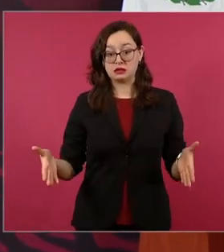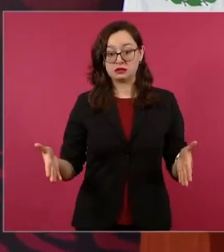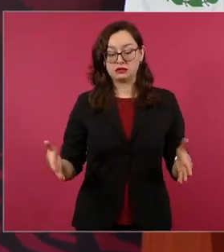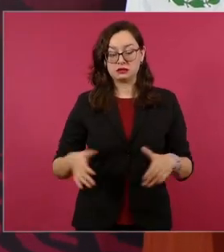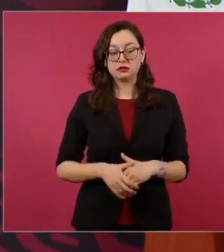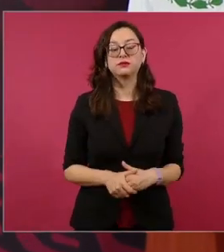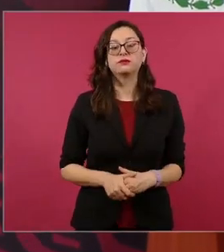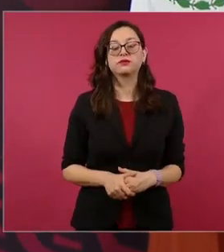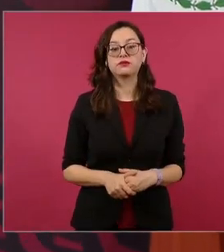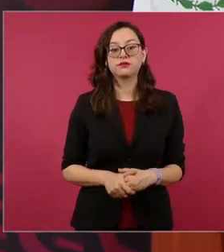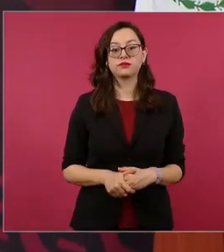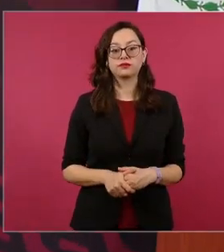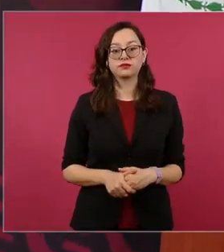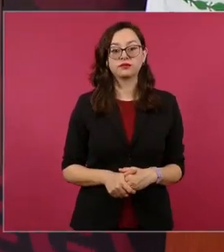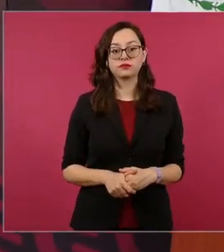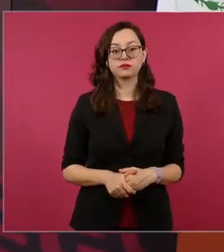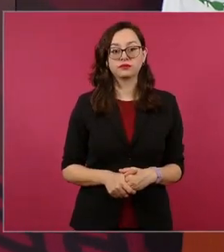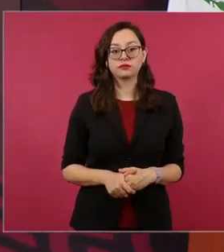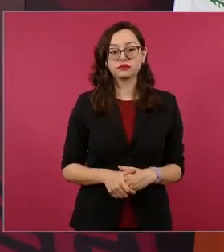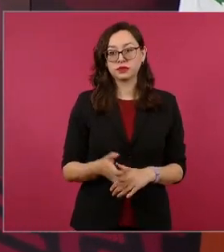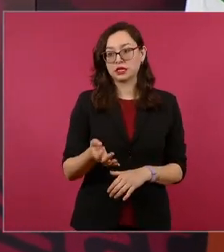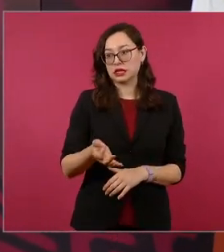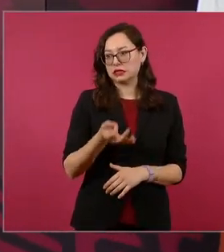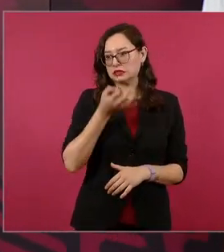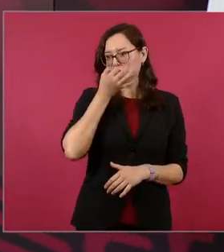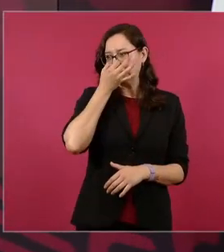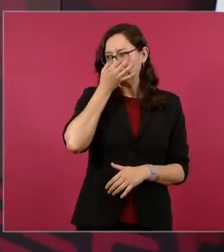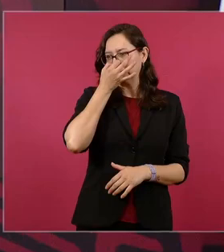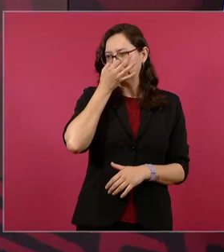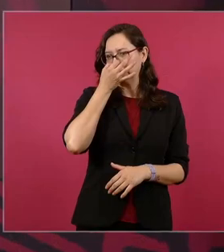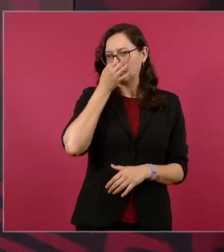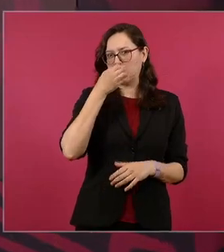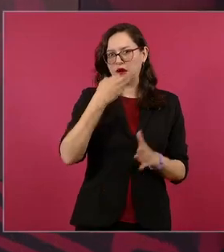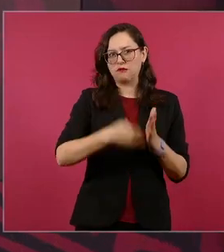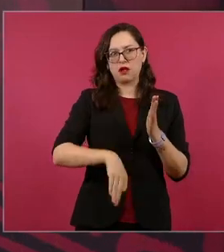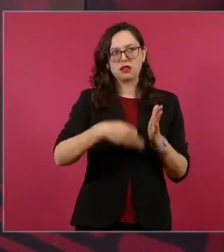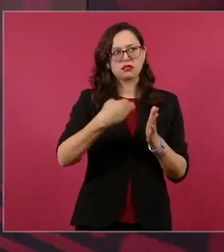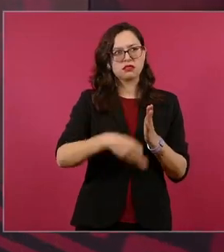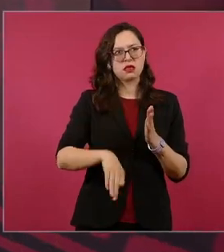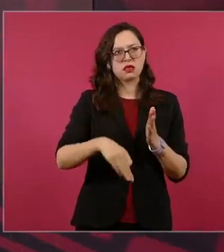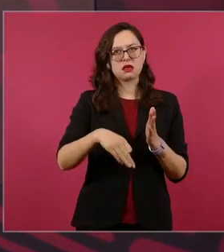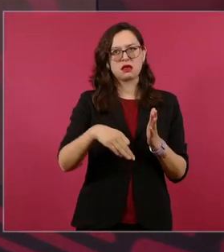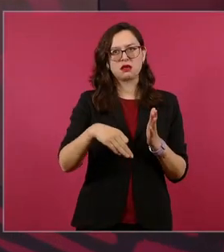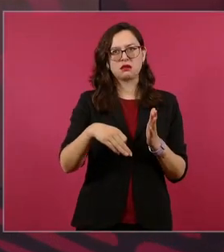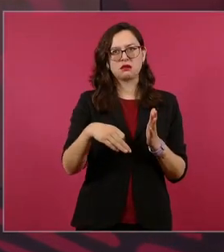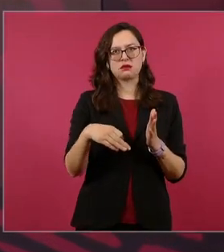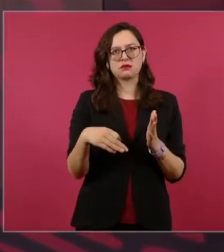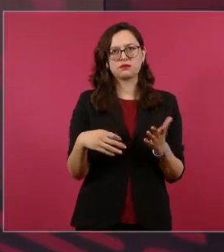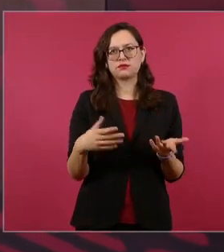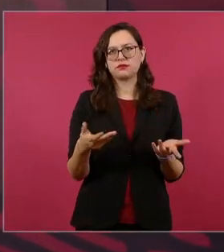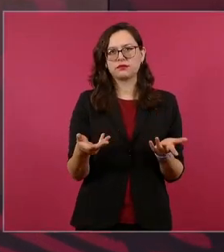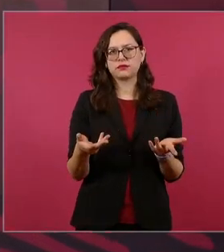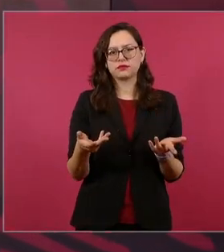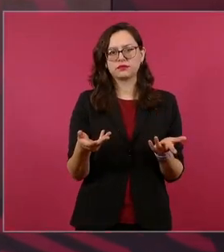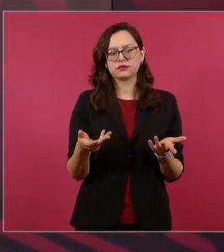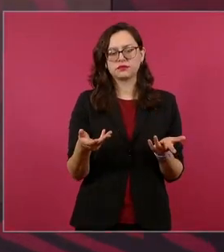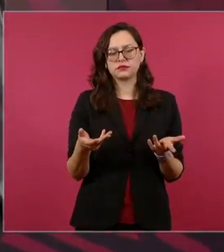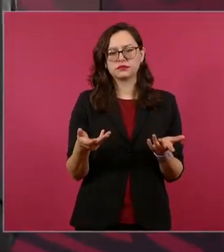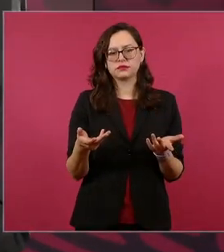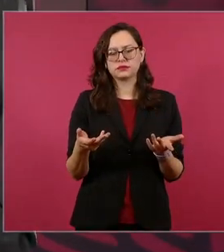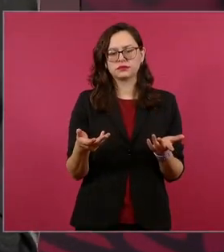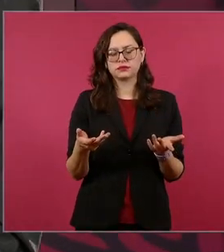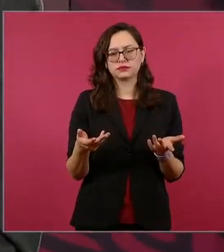Se van a terminar ya los últimos tramos para unir